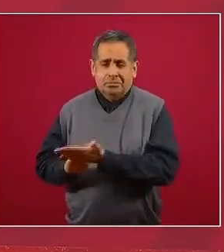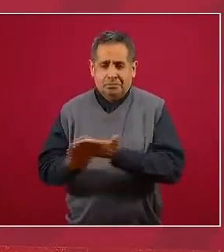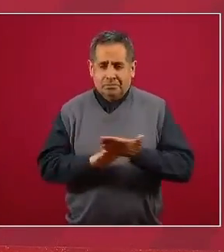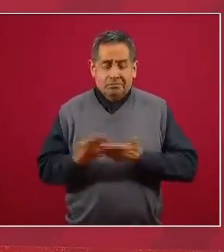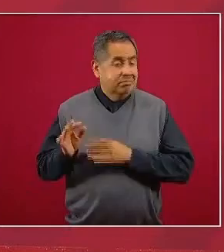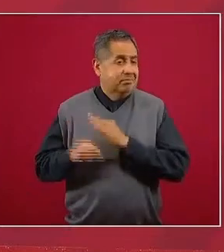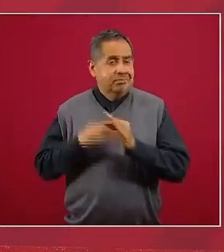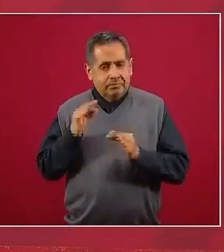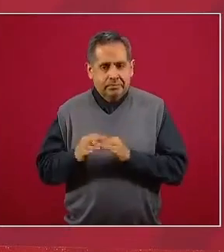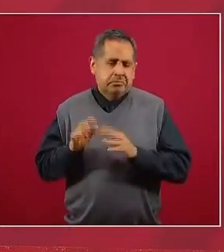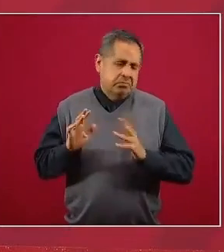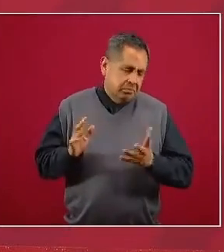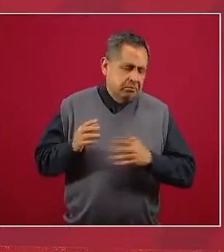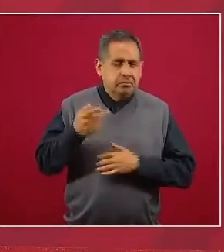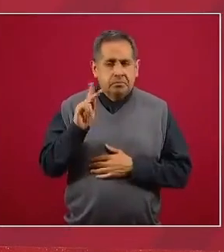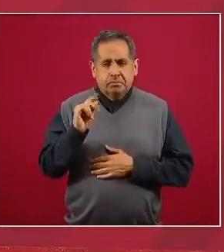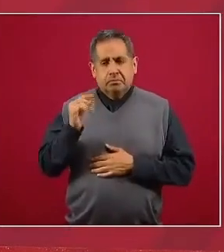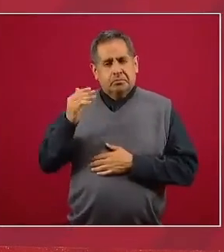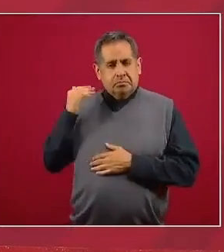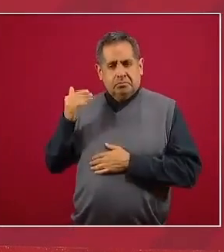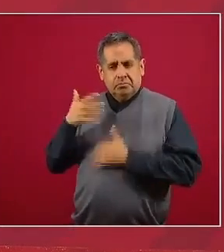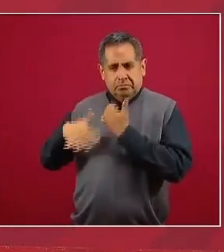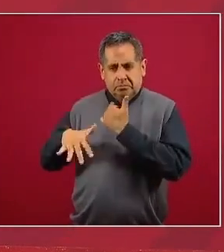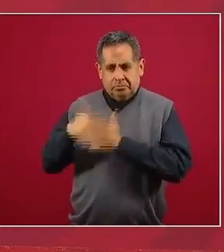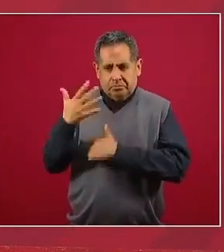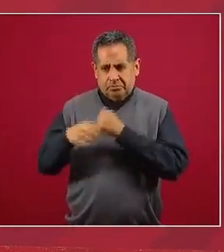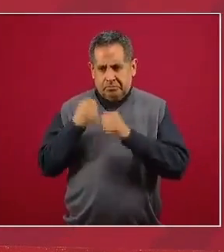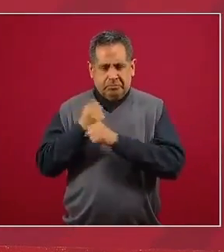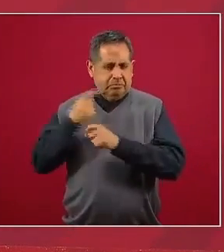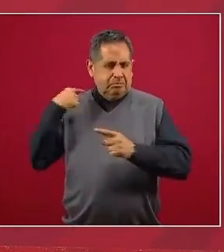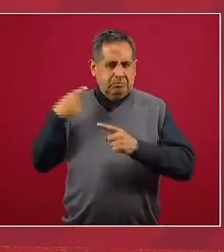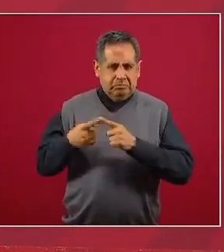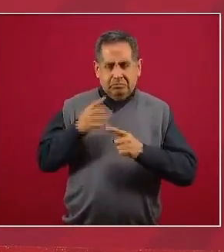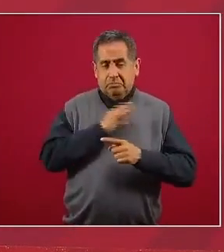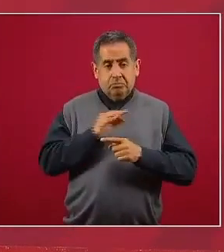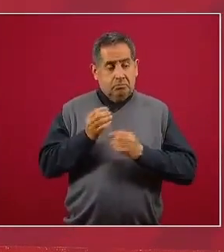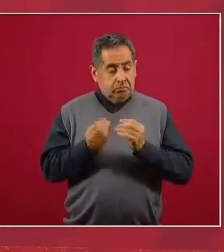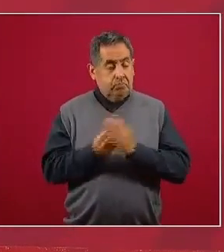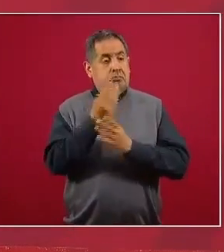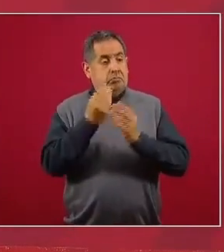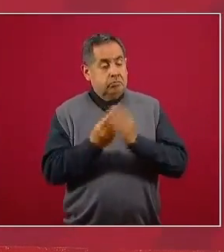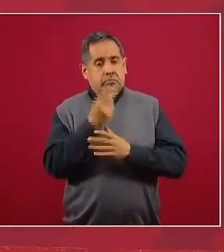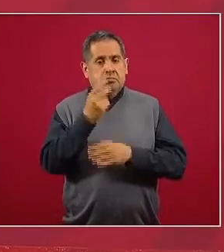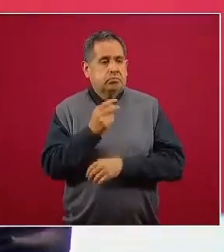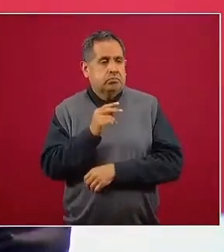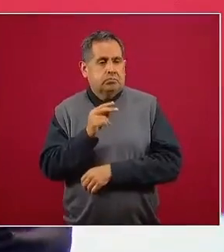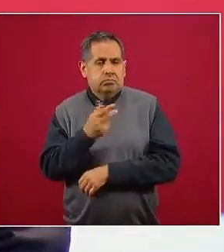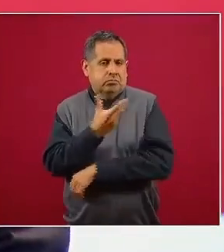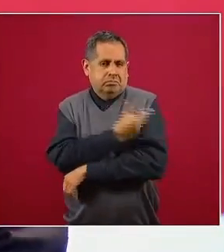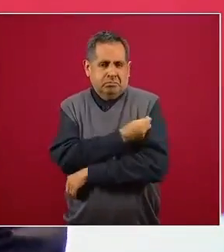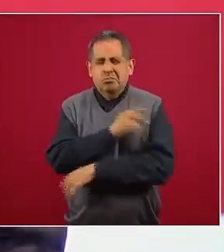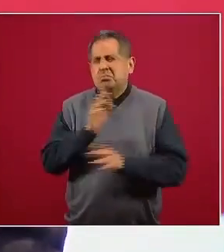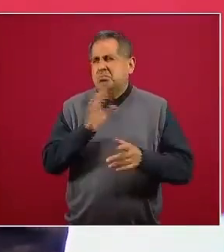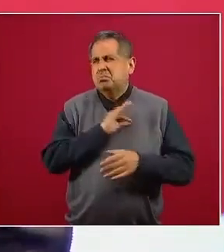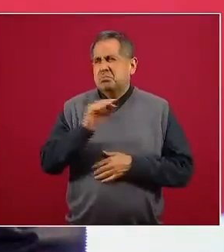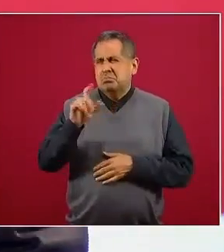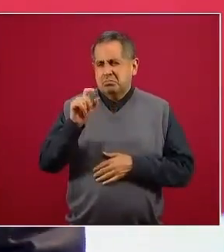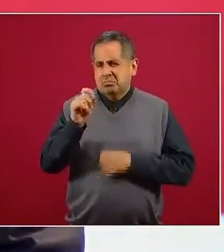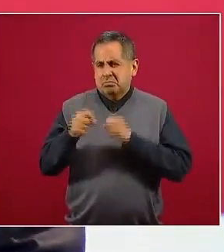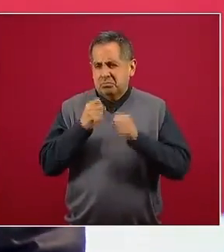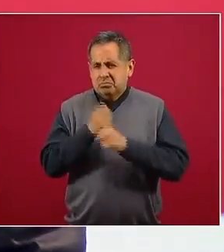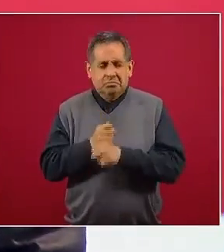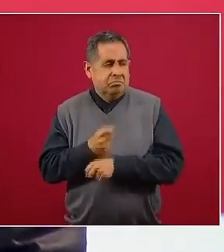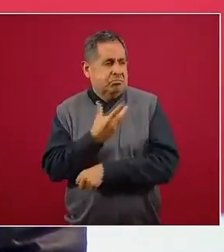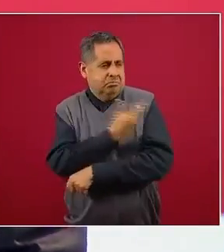Pero en los últimos 15 años quizá, han surgido múltiples vacunas, quizá más, unos 20 años,